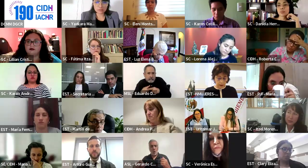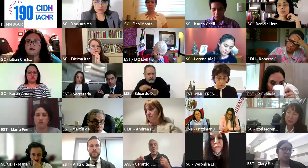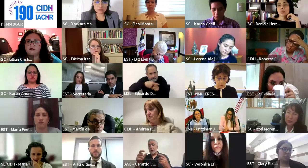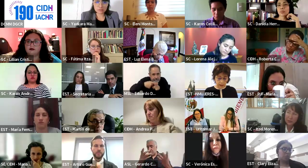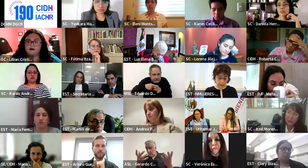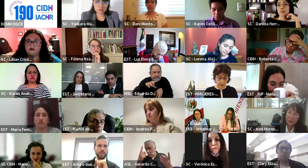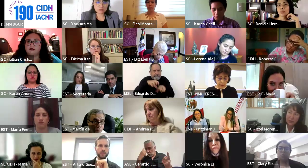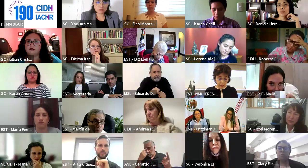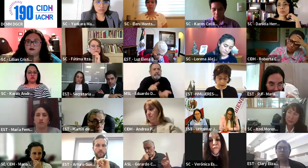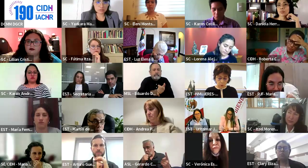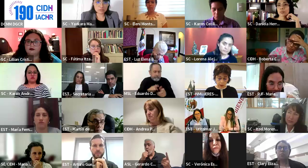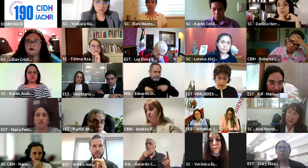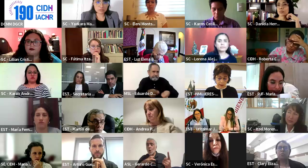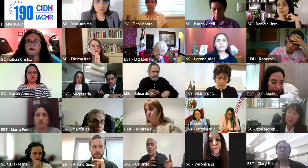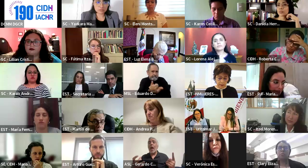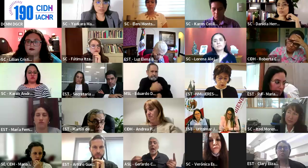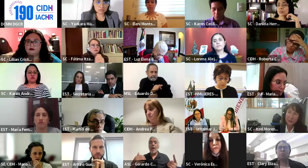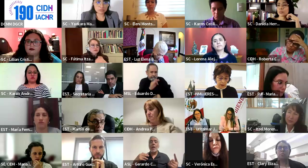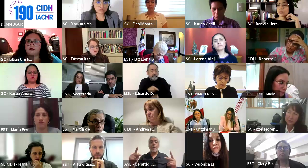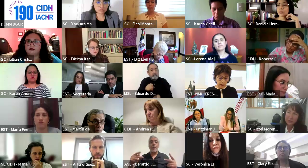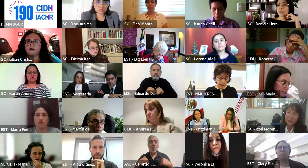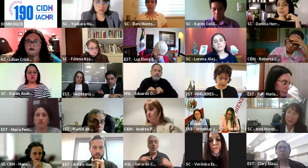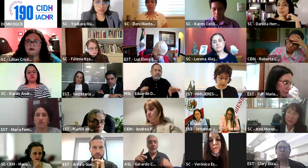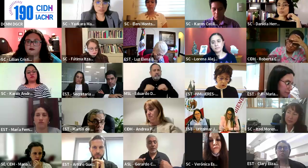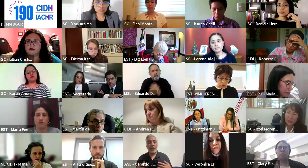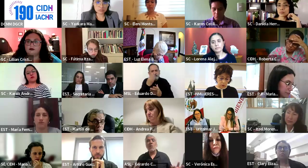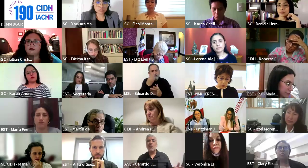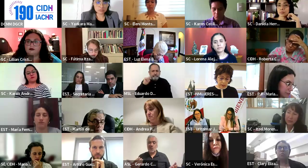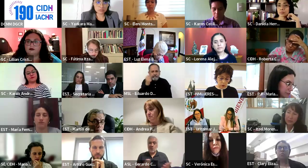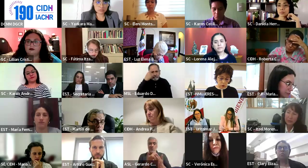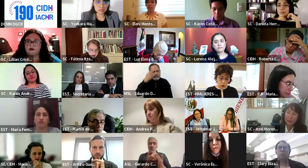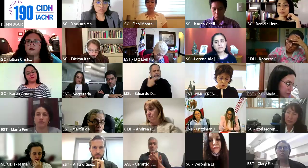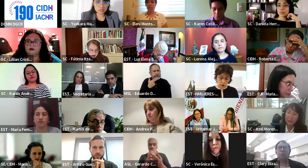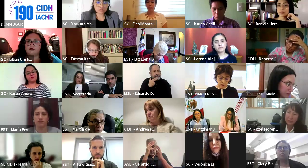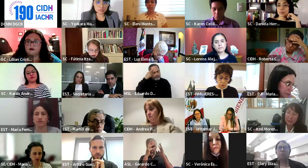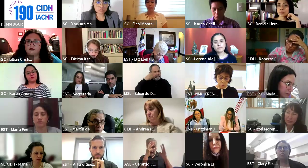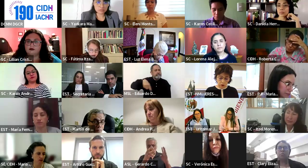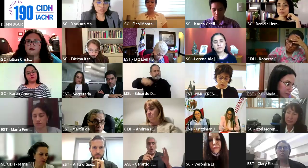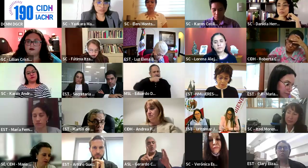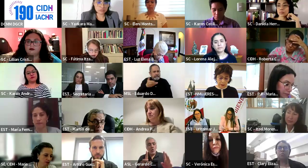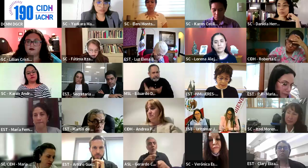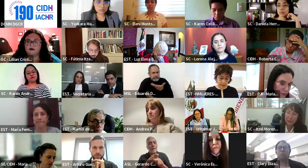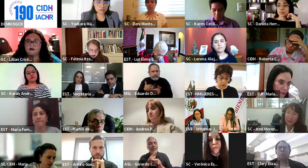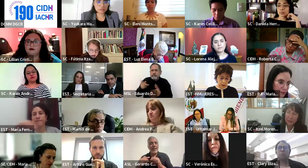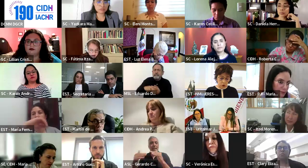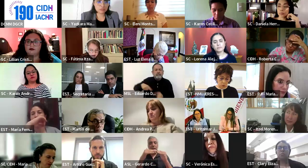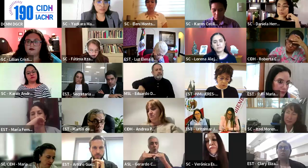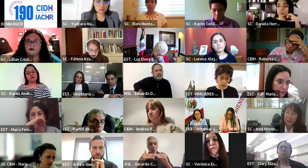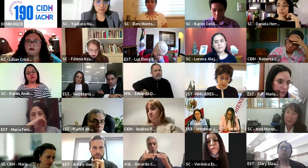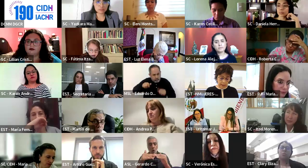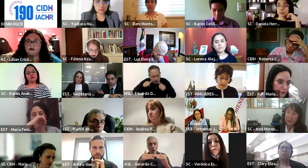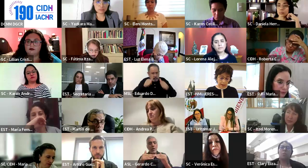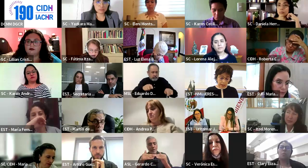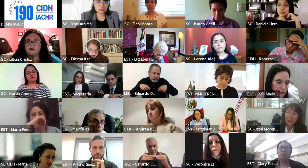Esta plataforma de accesibilidad pública y de innovación para la igualdad contribuye a hacer uso de los servicios públicos y representa un